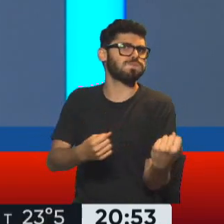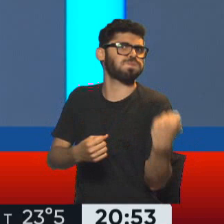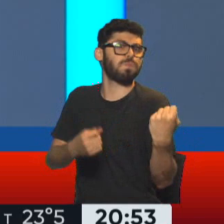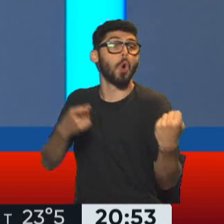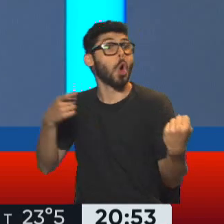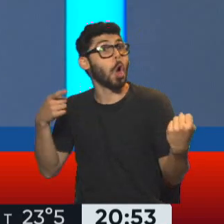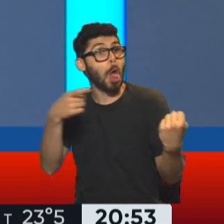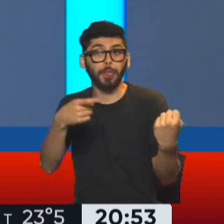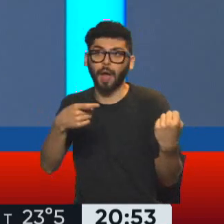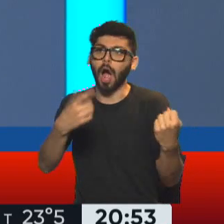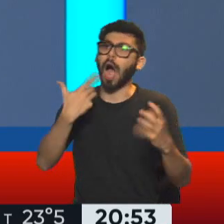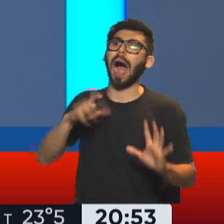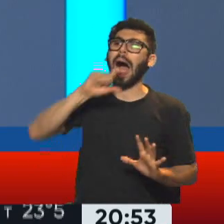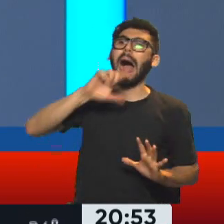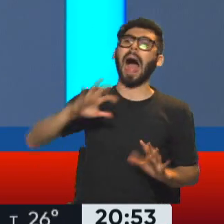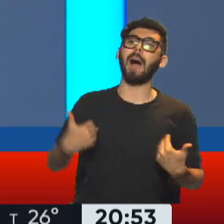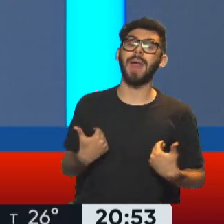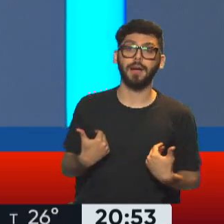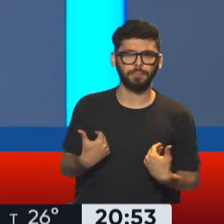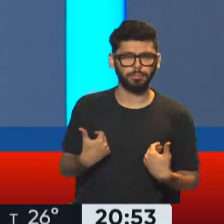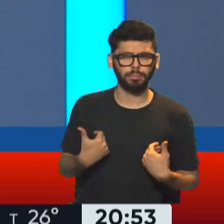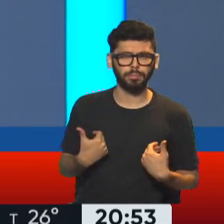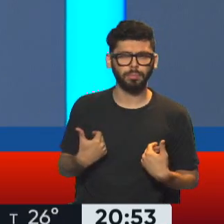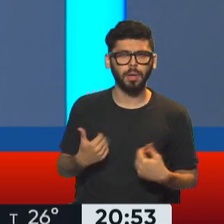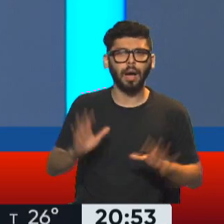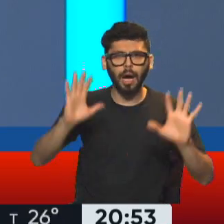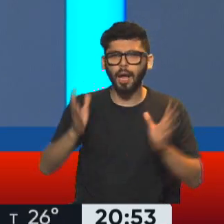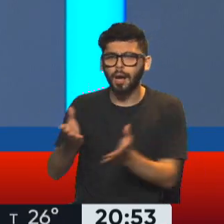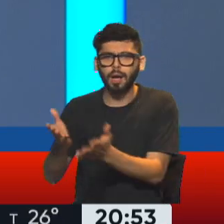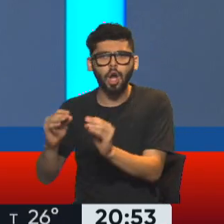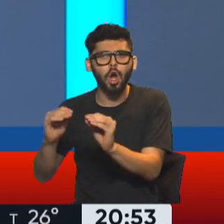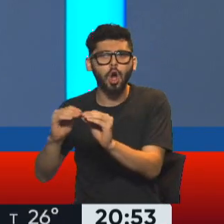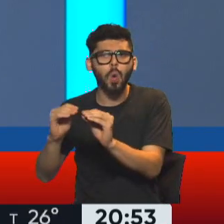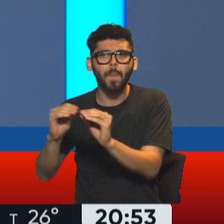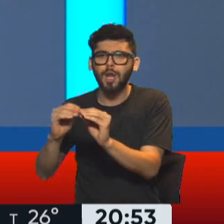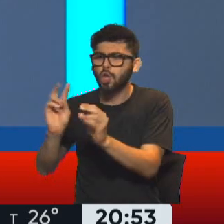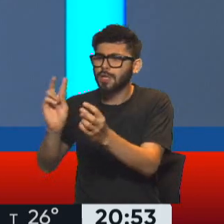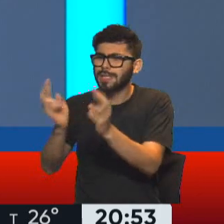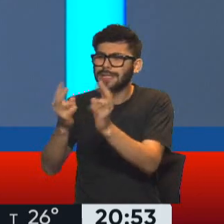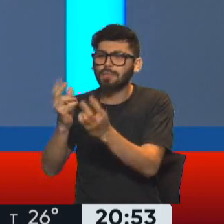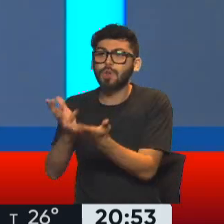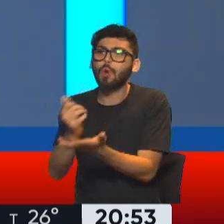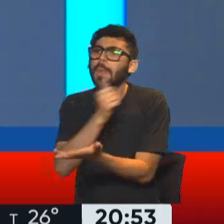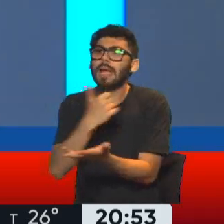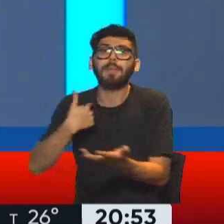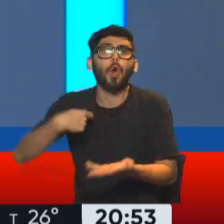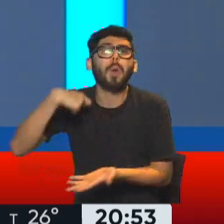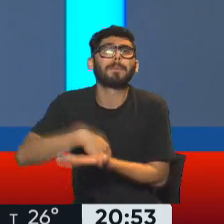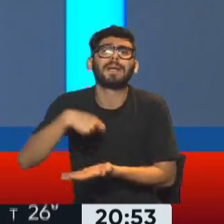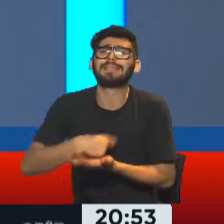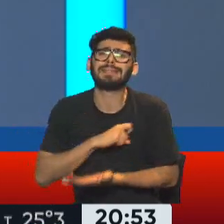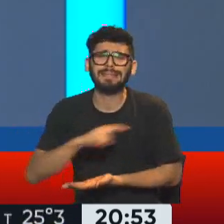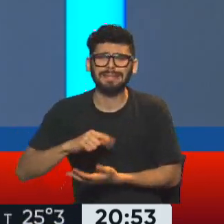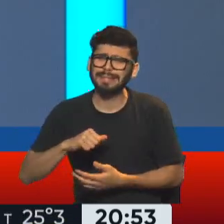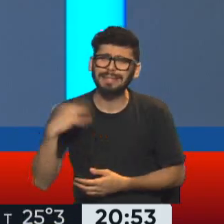amenaza. Ahora, que haya compatriotas que pueden morirse porque no tienen el medicamento y no lo pueden pagar, cuestan